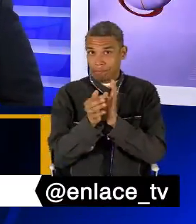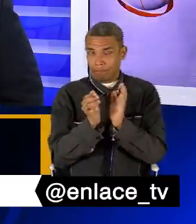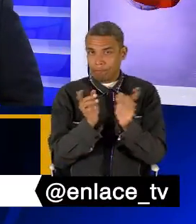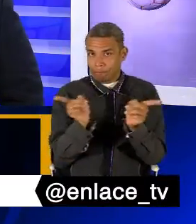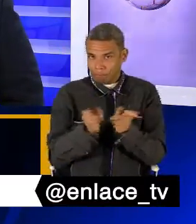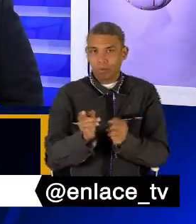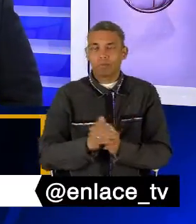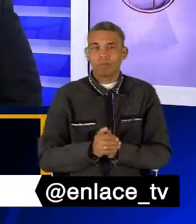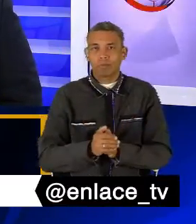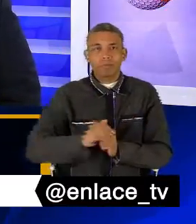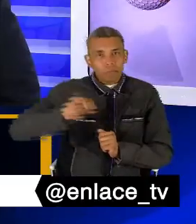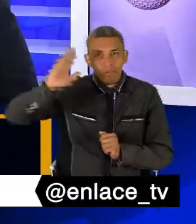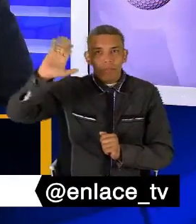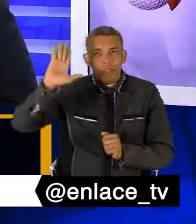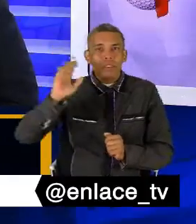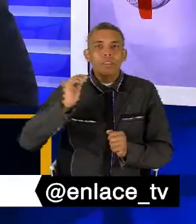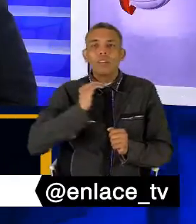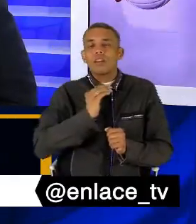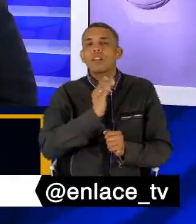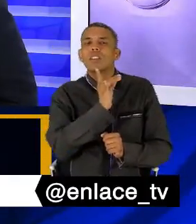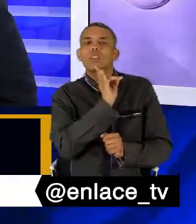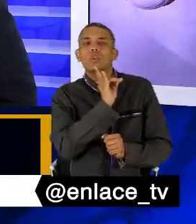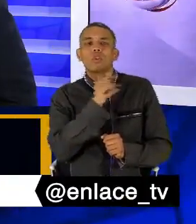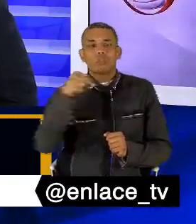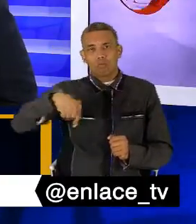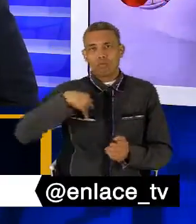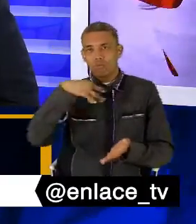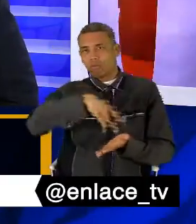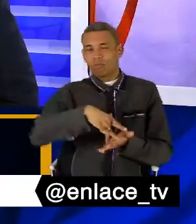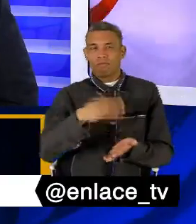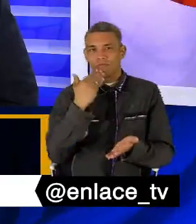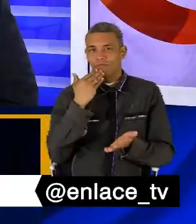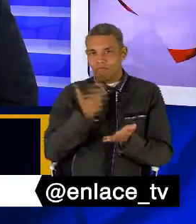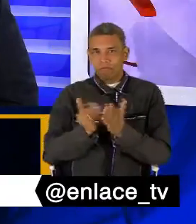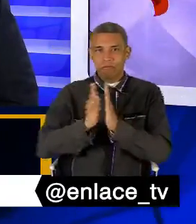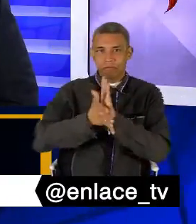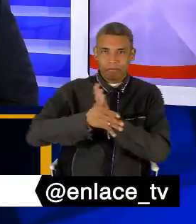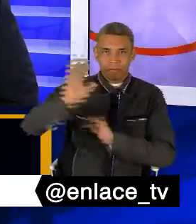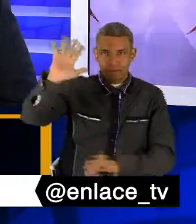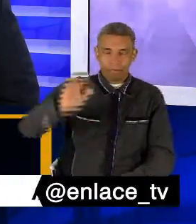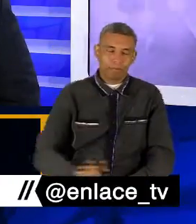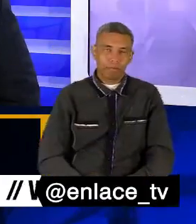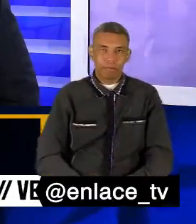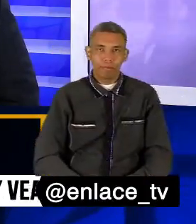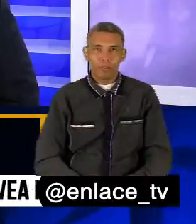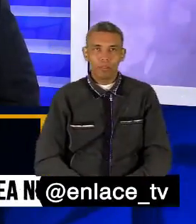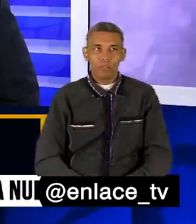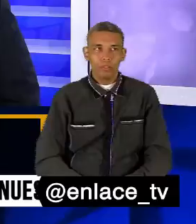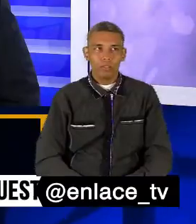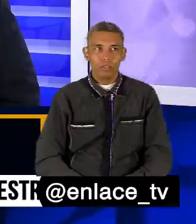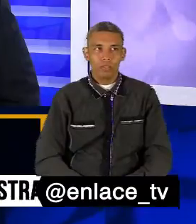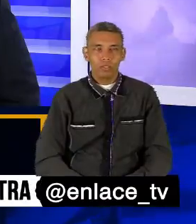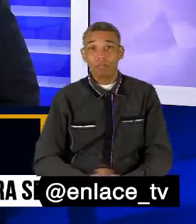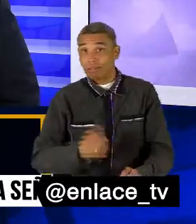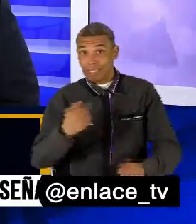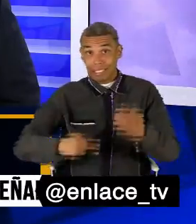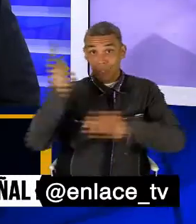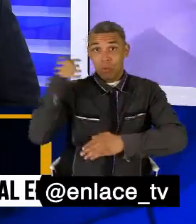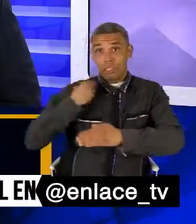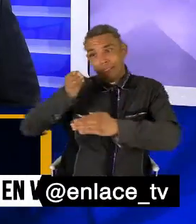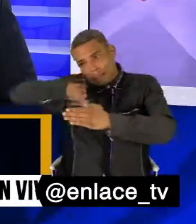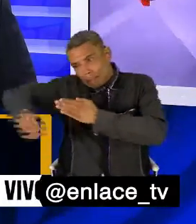el estadio Rose Bowl en Los Ángeles me despido para un informe para Enlace Noticias de Ariel Quiseno Mendoza. Me despido, ingreso de una vez al estadio, busco mi